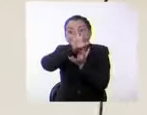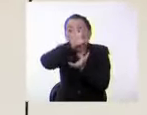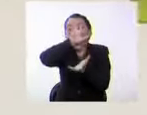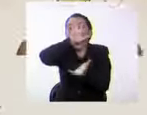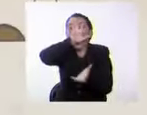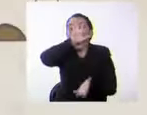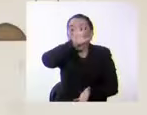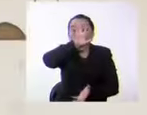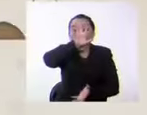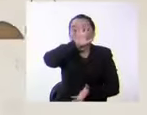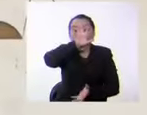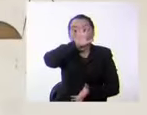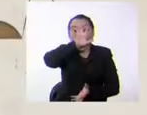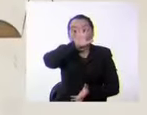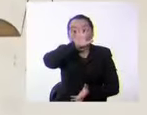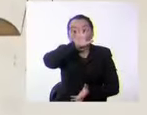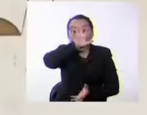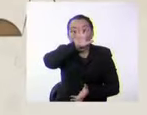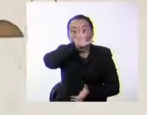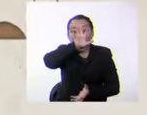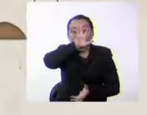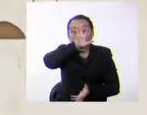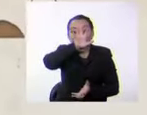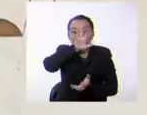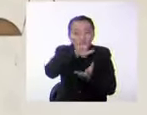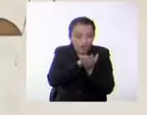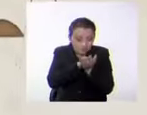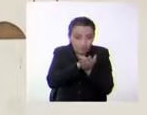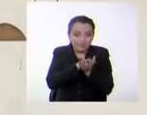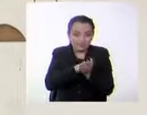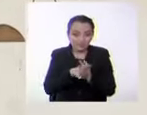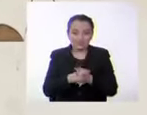la cintura. No, igual que yo cuando bostezo.